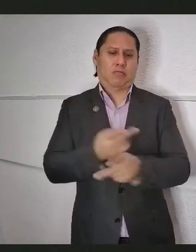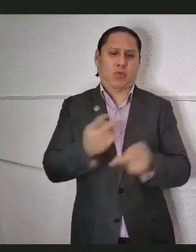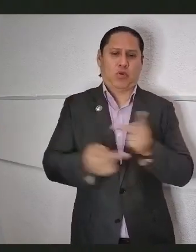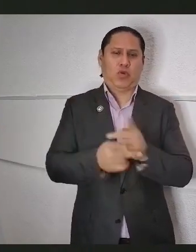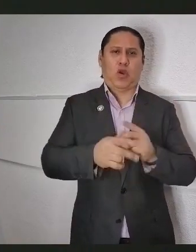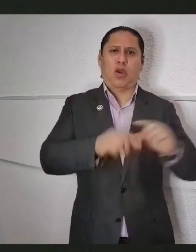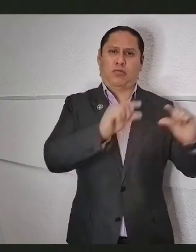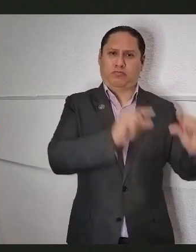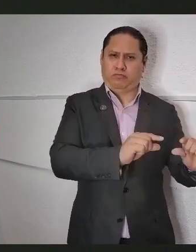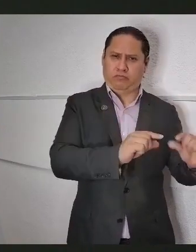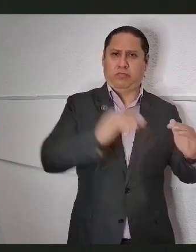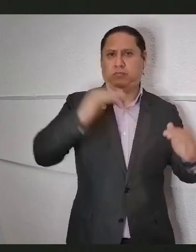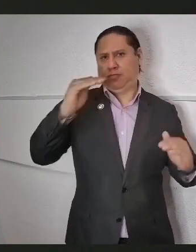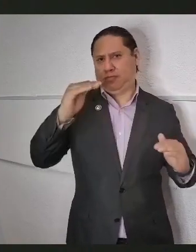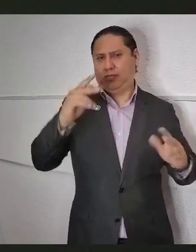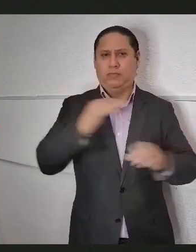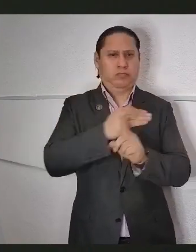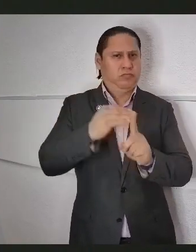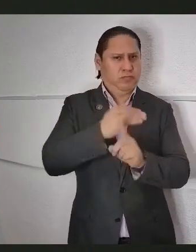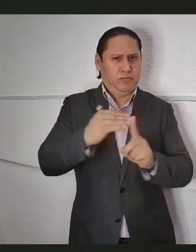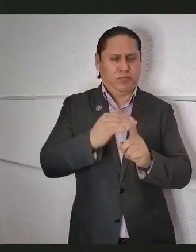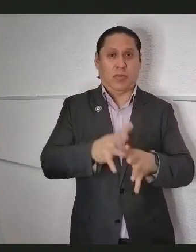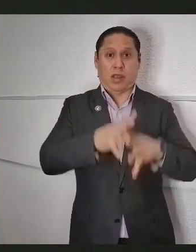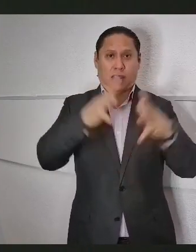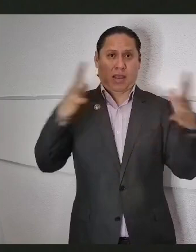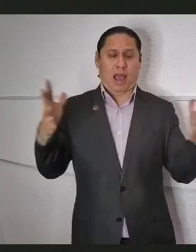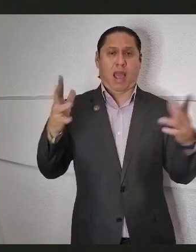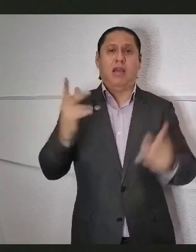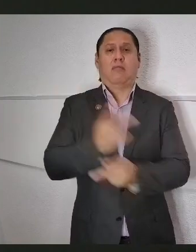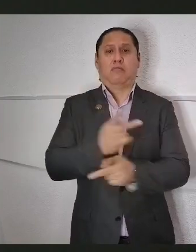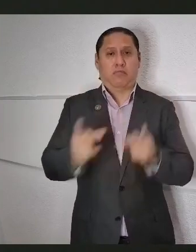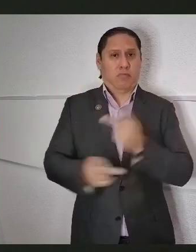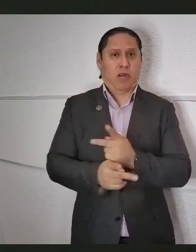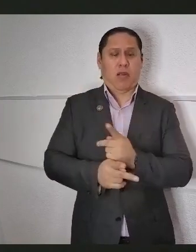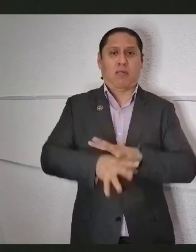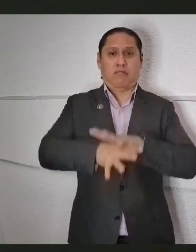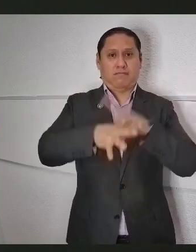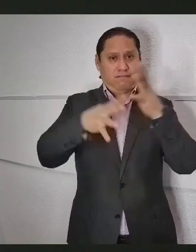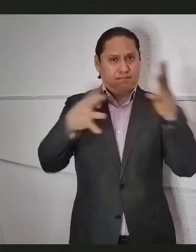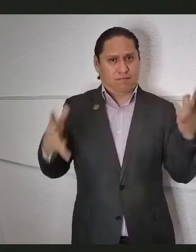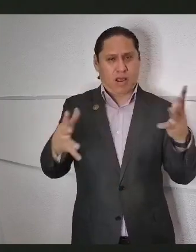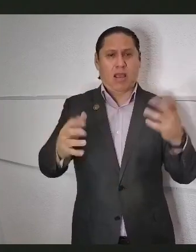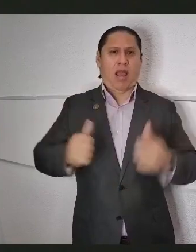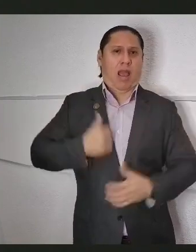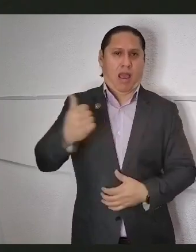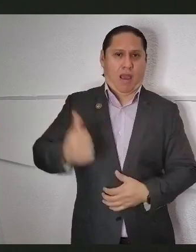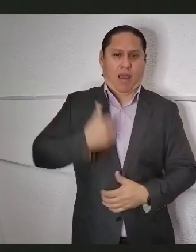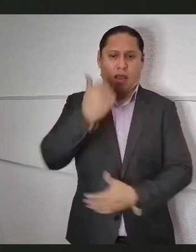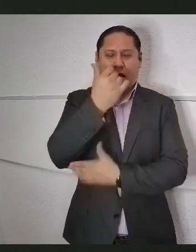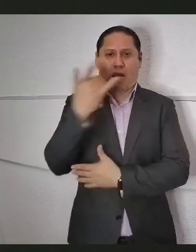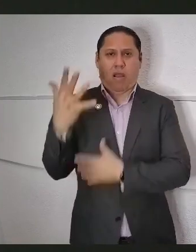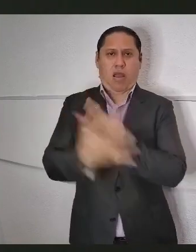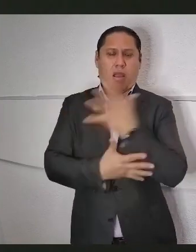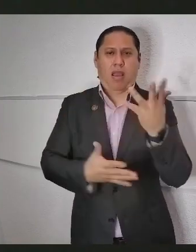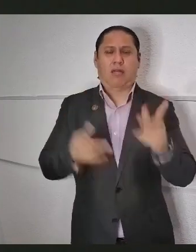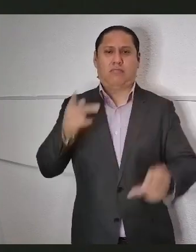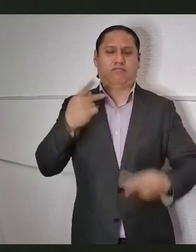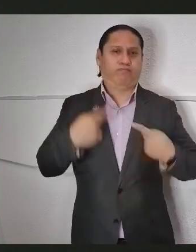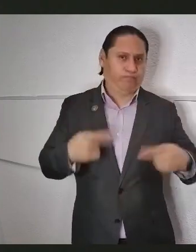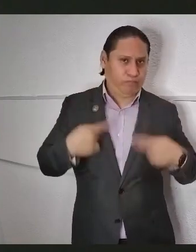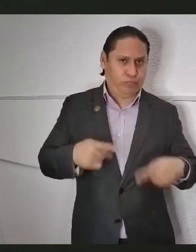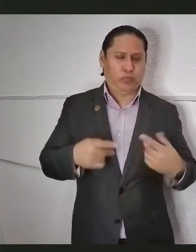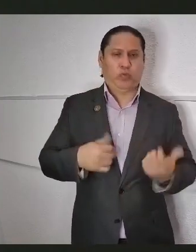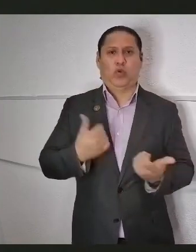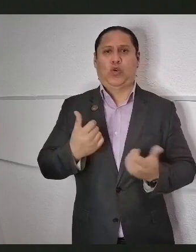pequeñas y medianas; amplio, para unidades de producción grandes; y el aprovechamiento forestal, con la población objetivo de